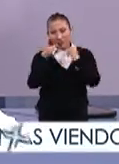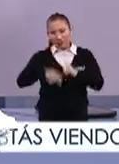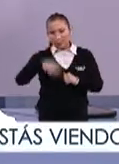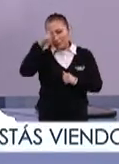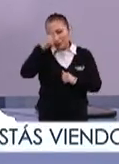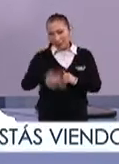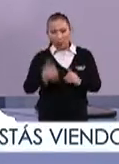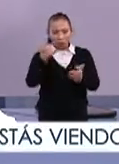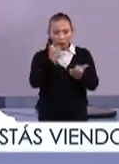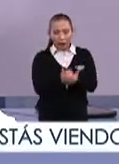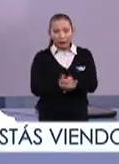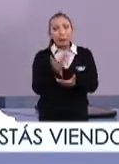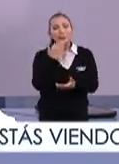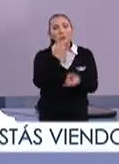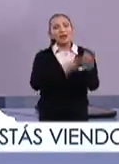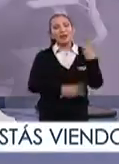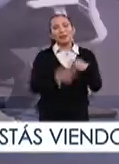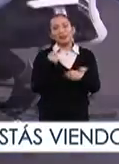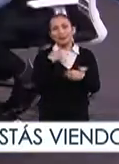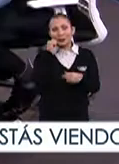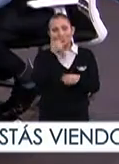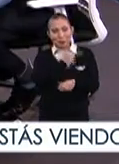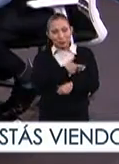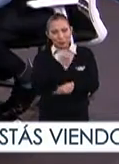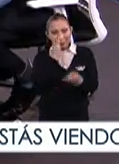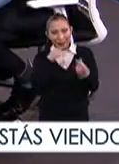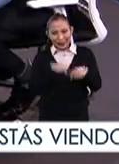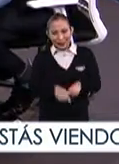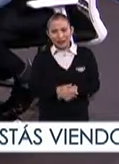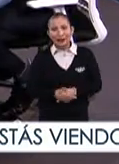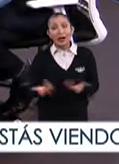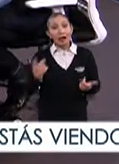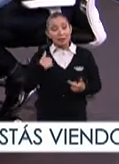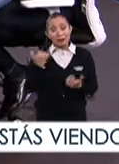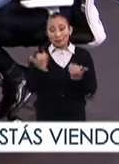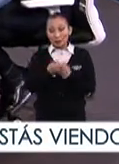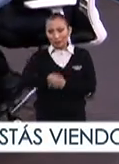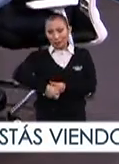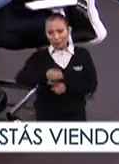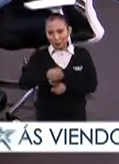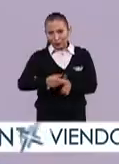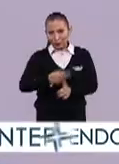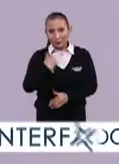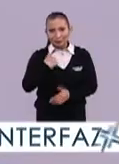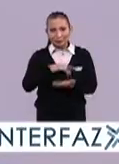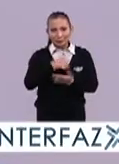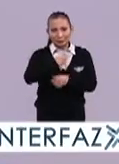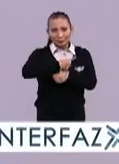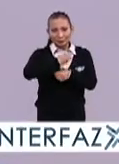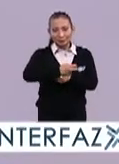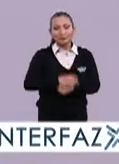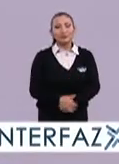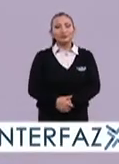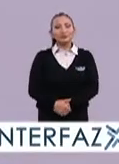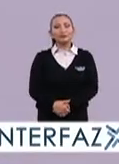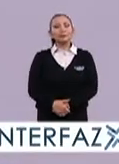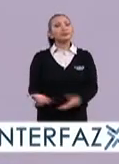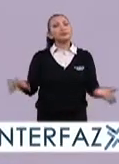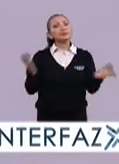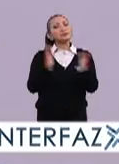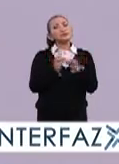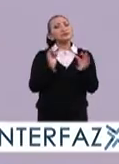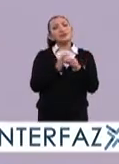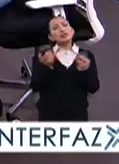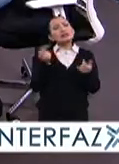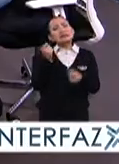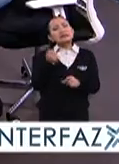país, de nuestra ciudad. Bienvenido, Mauricio, Hola, siempre Cristina, es un placer tenerte por aquí. Mauricio, un placer saludarte nuevamente. Muchas gracias por la invitación, como siempre. Gracias. Pues platícanos